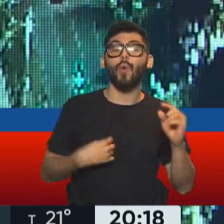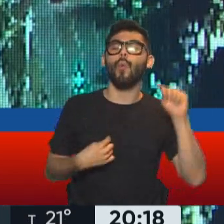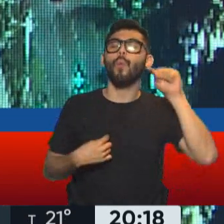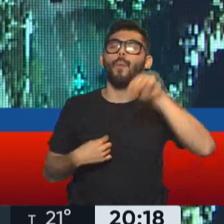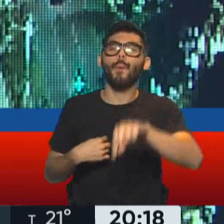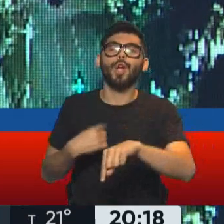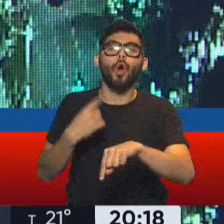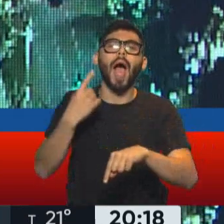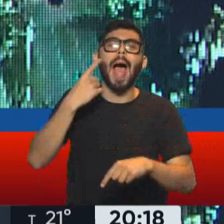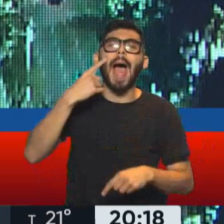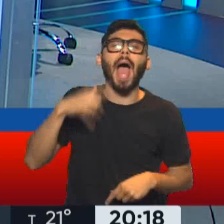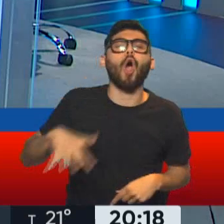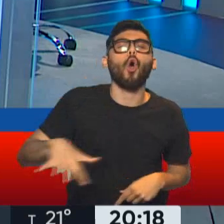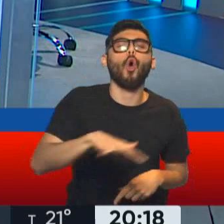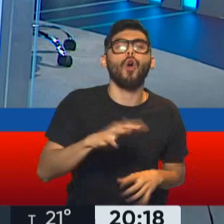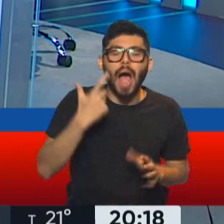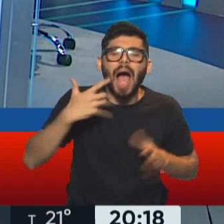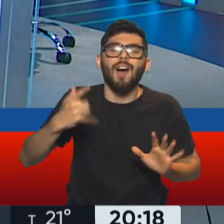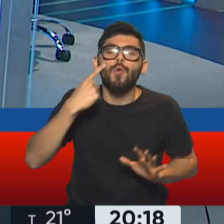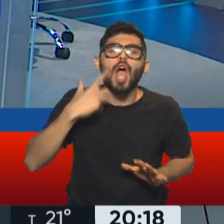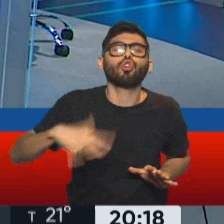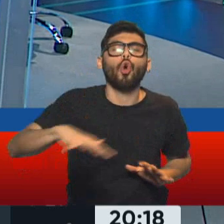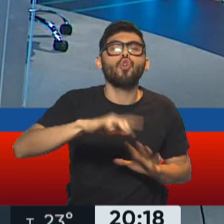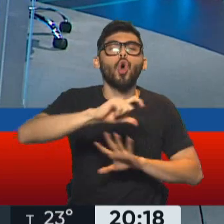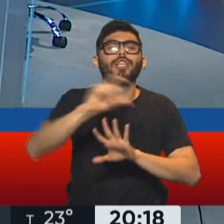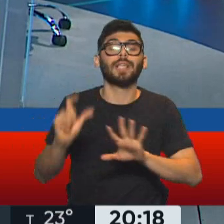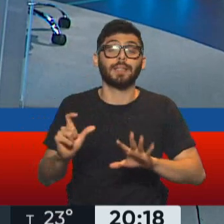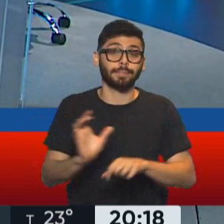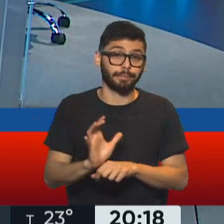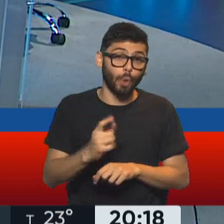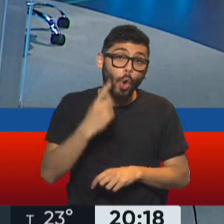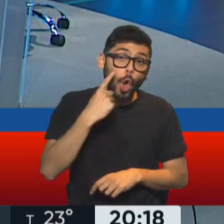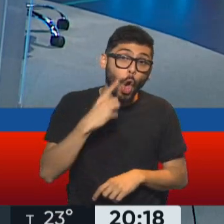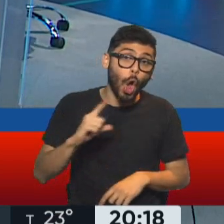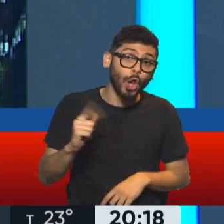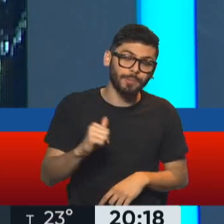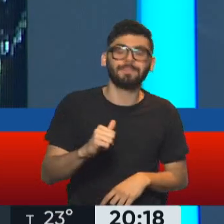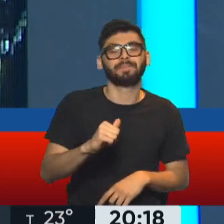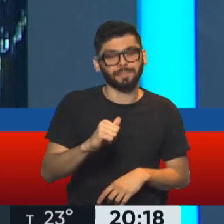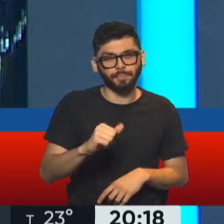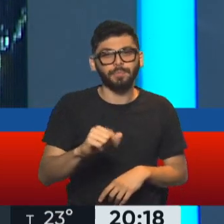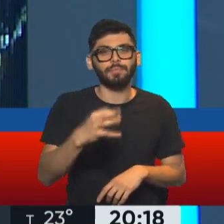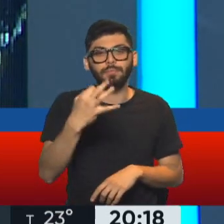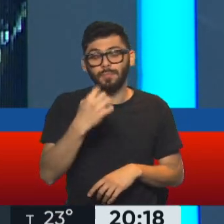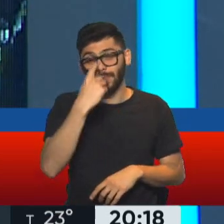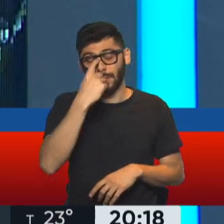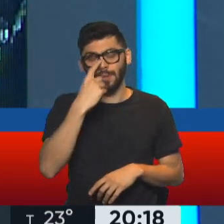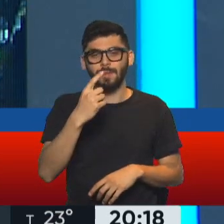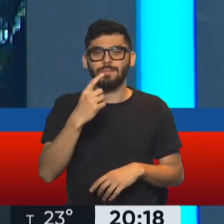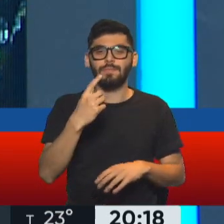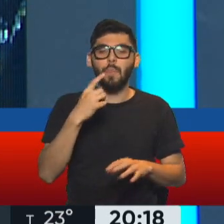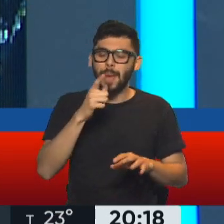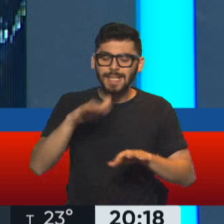Durísimo. Hacer turismo. No, yo creo que va en sintonía de lo que está sucediendo efectivamente en la realidad. Digo, si bien no hay una reforma